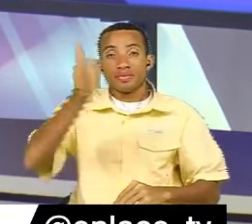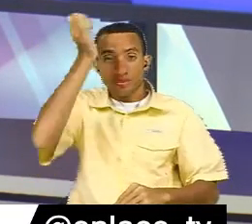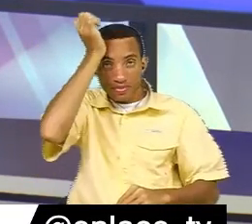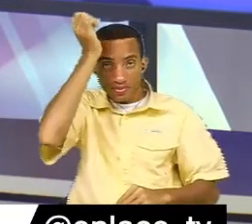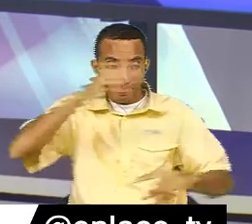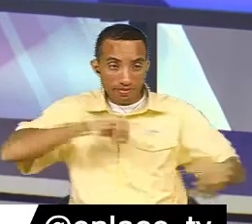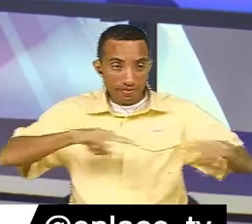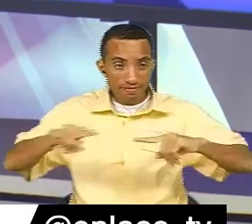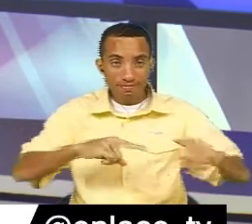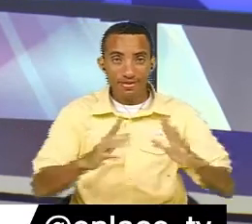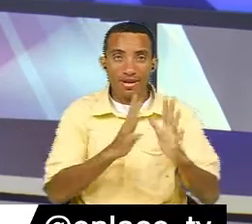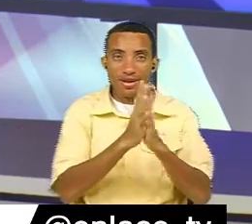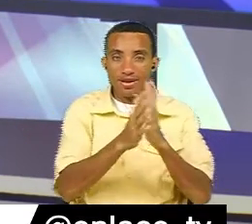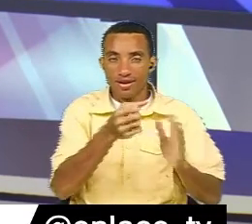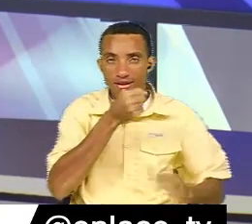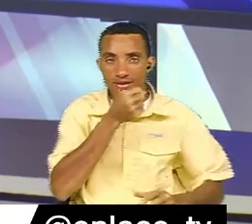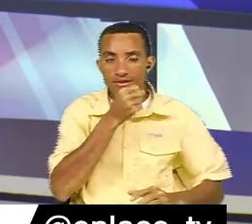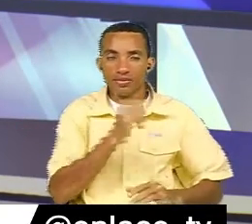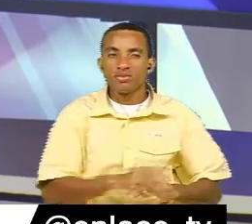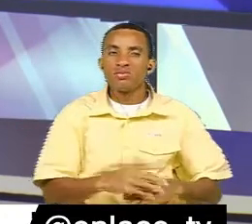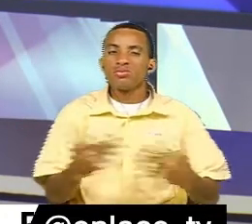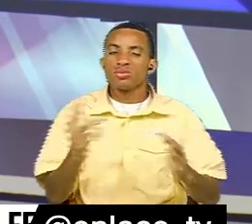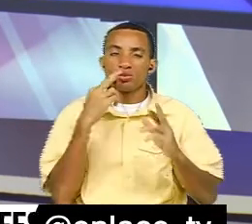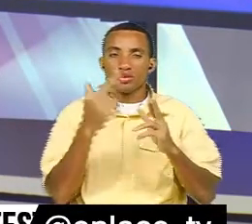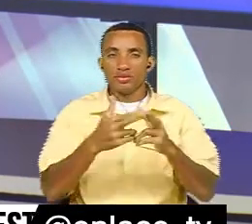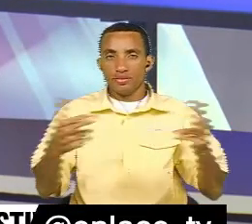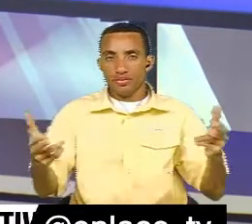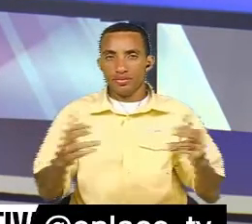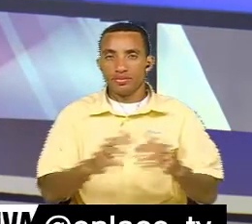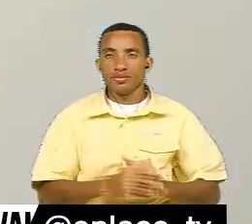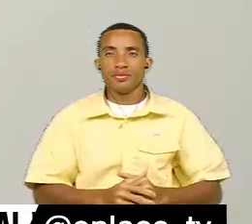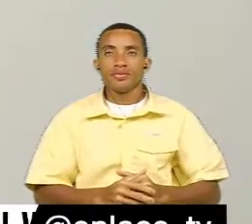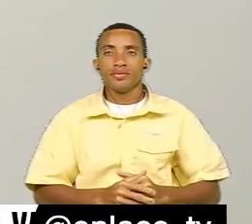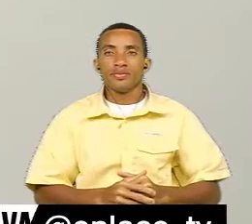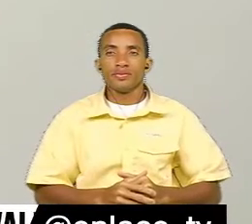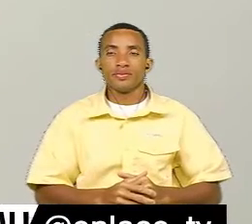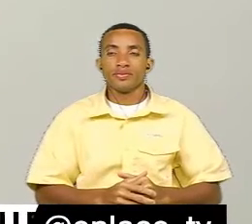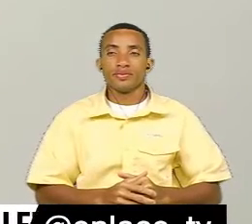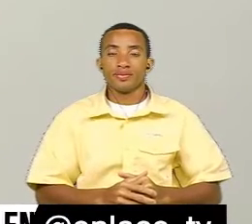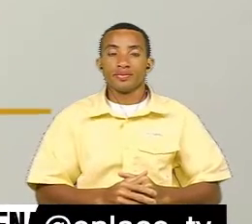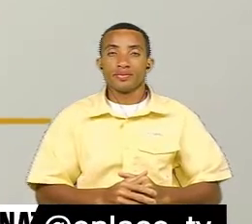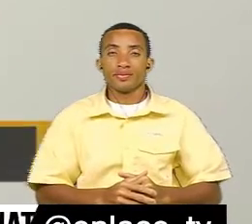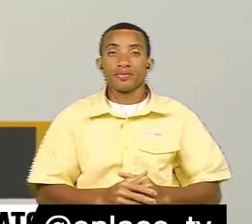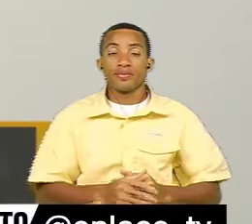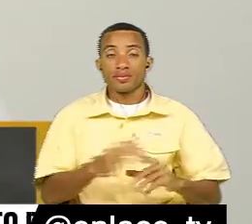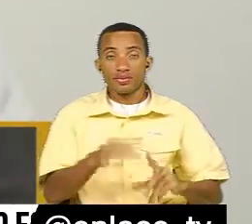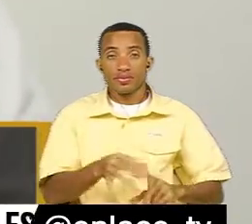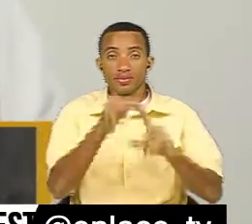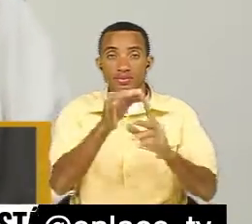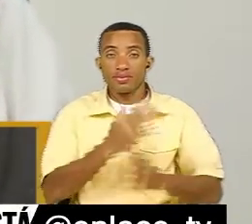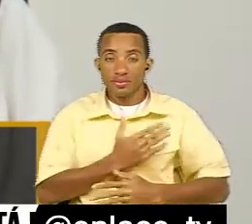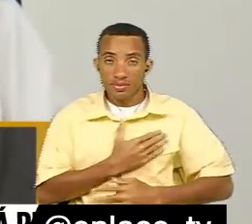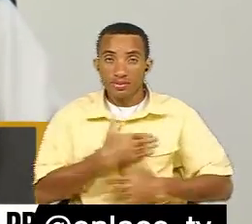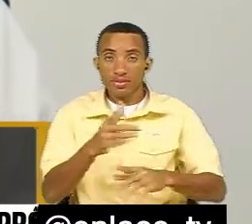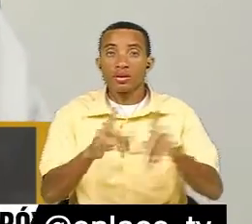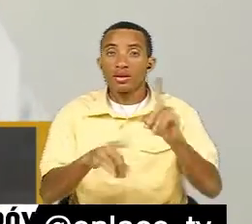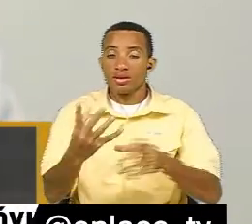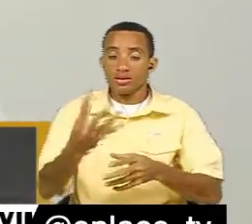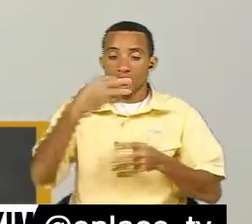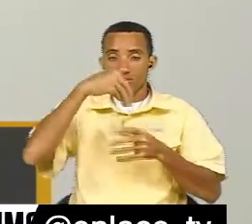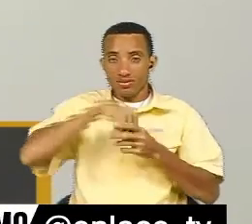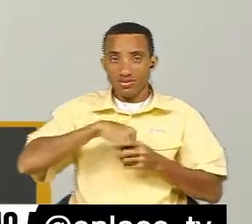Severiche, tiene todos los detalles. Pedro, buenas tardes y adelante. Un atento y especial saludo para nuestros compañeros en estudios y toda